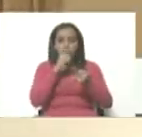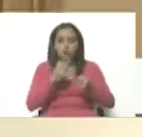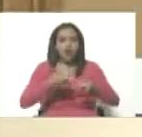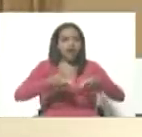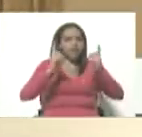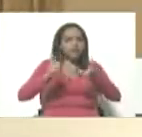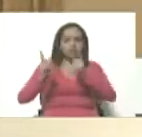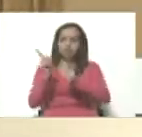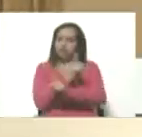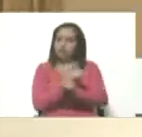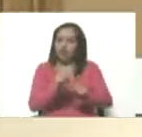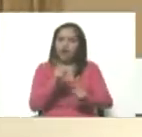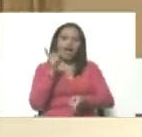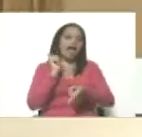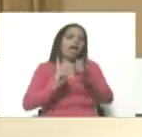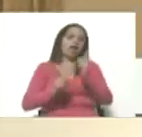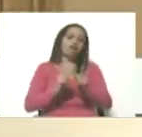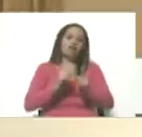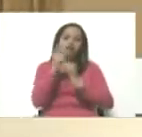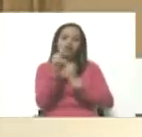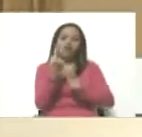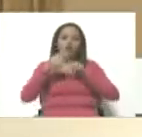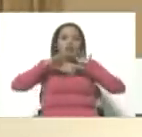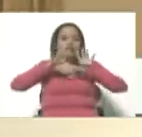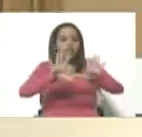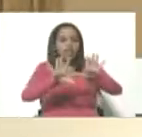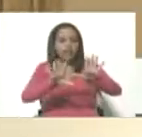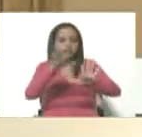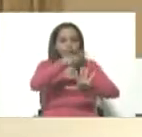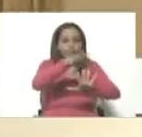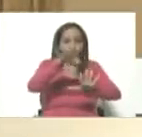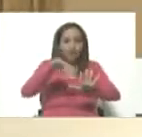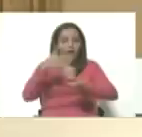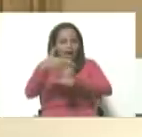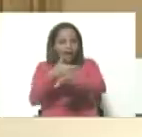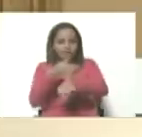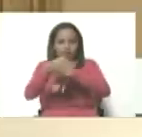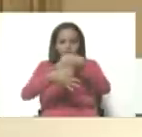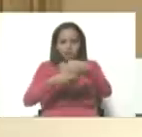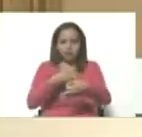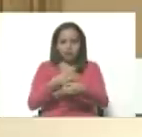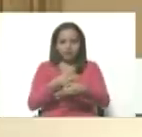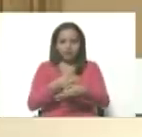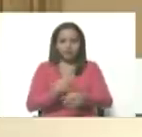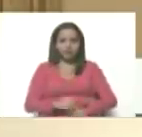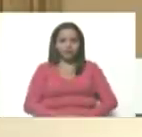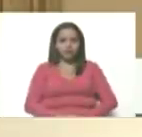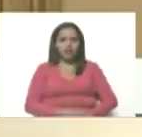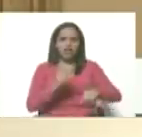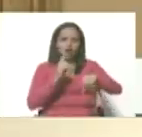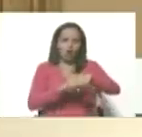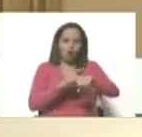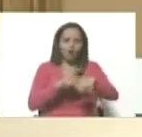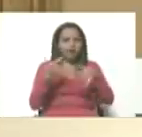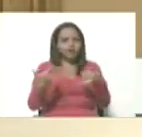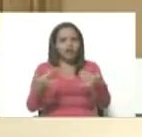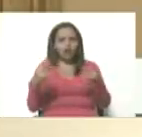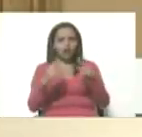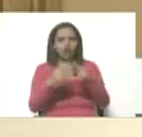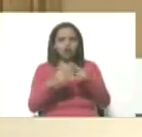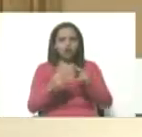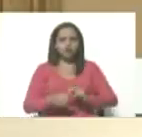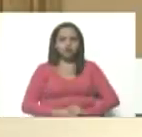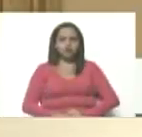sector ampliado, sino solo estos 10 que se están mencionando en las franjas horarias que ya conoce la